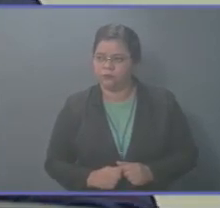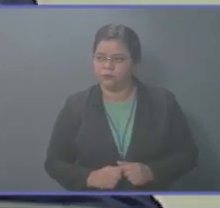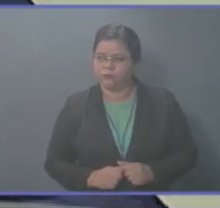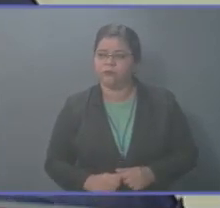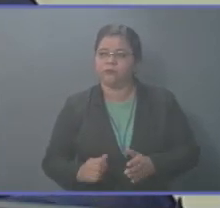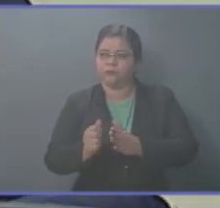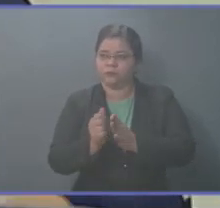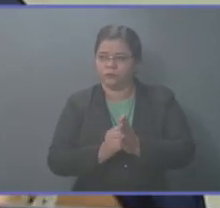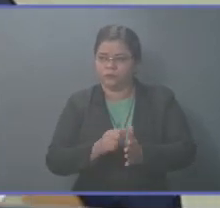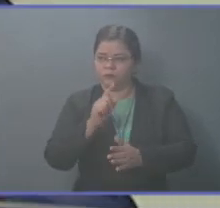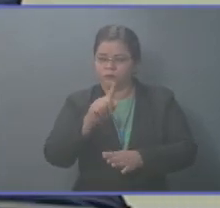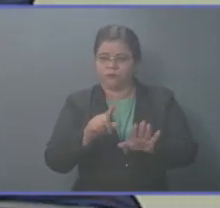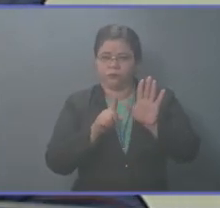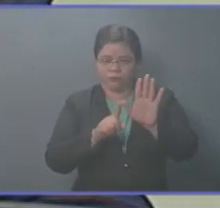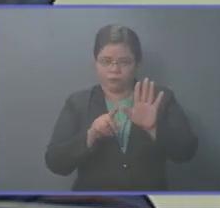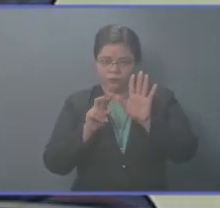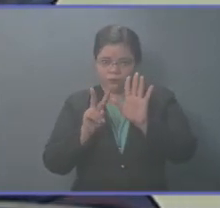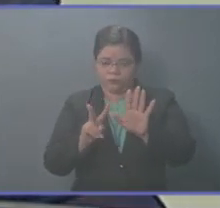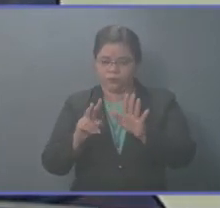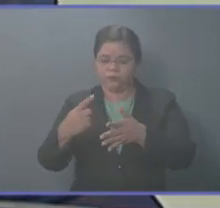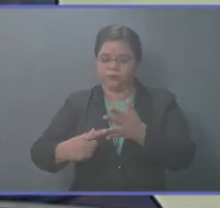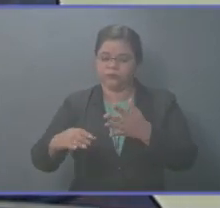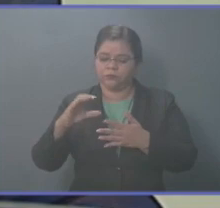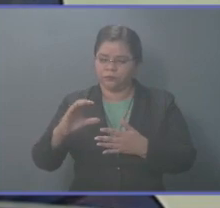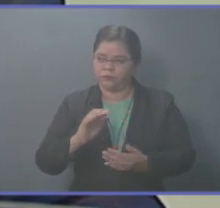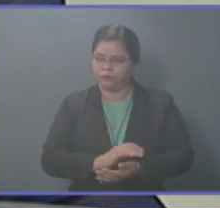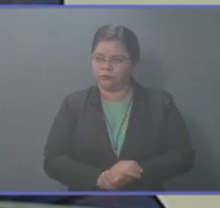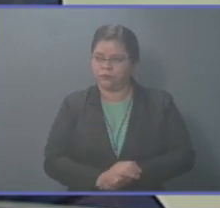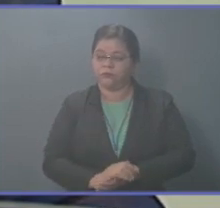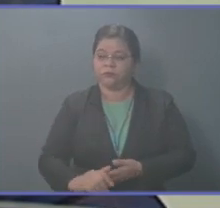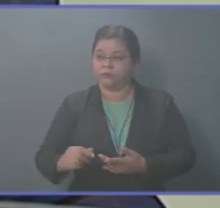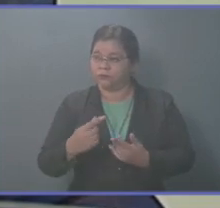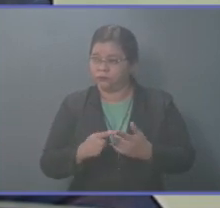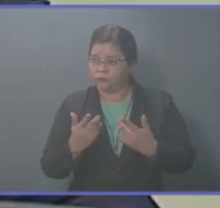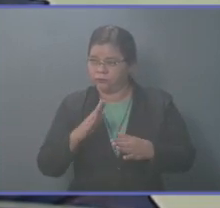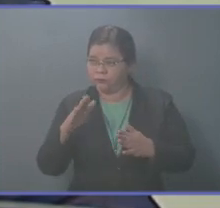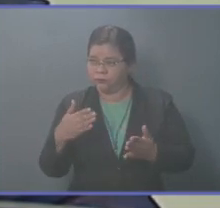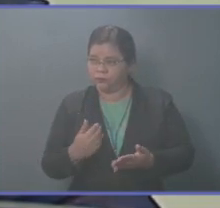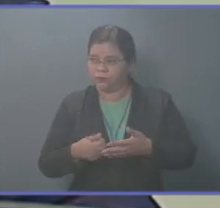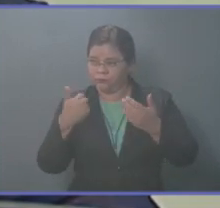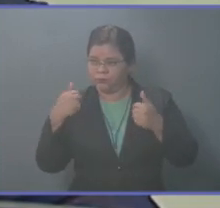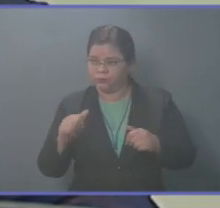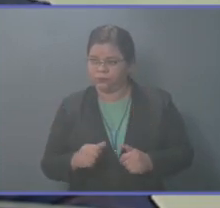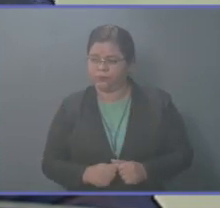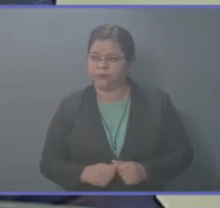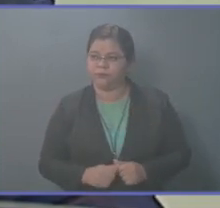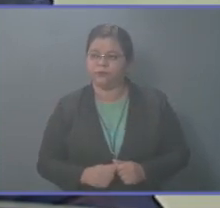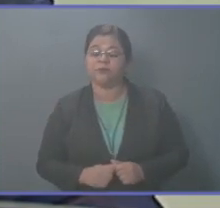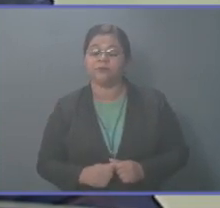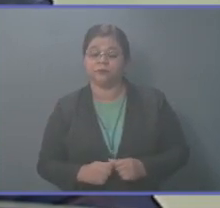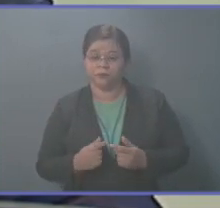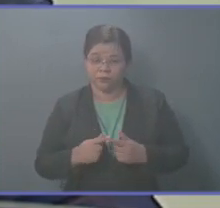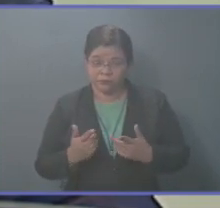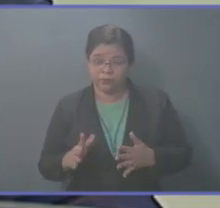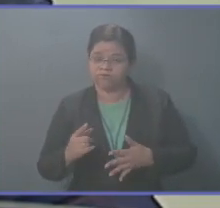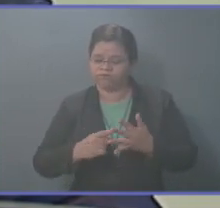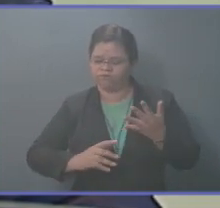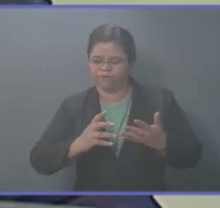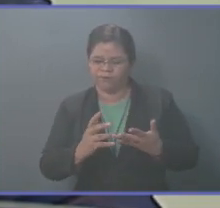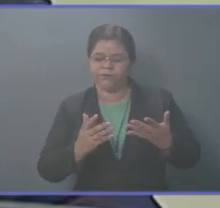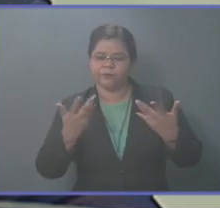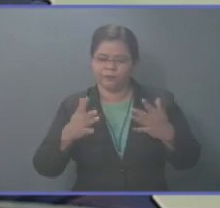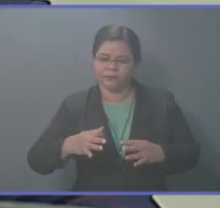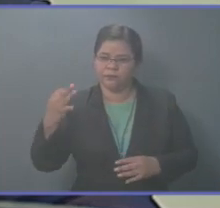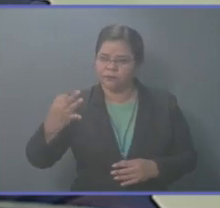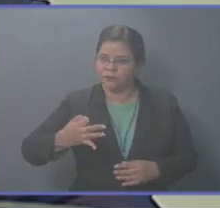artículo 167 ordinal séptimo de la Constitución. A su juicio, esta disposición hace referencia a situaciones de urgencia nacional impostergable que requiere